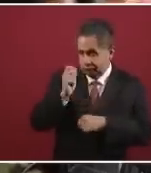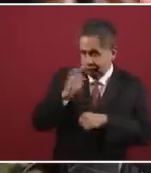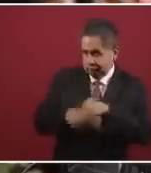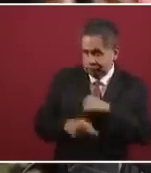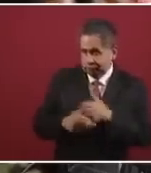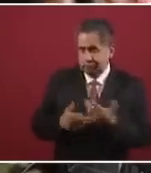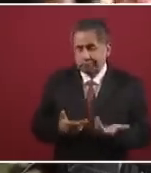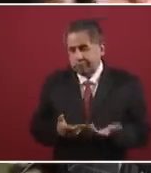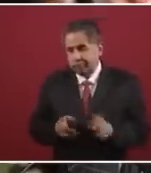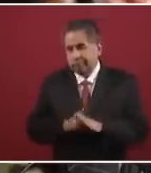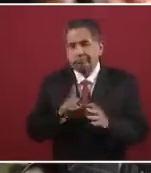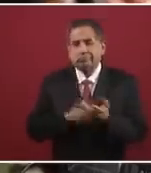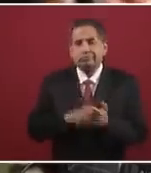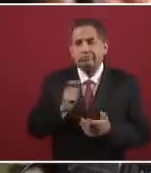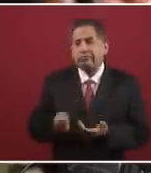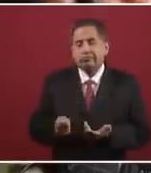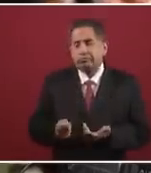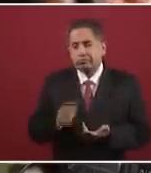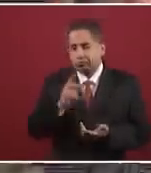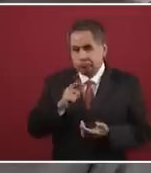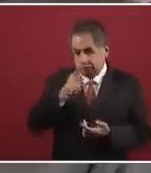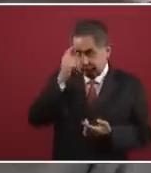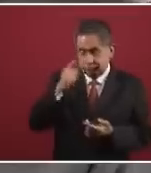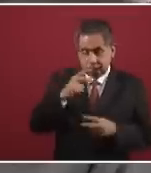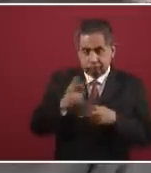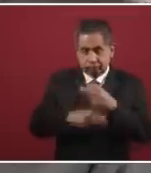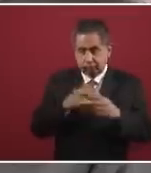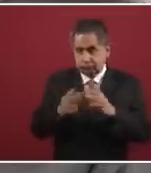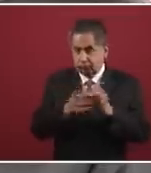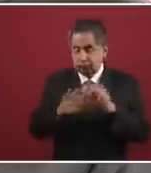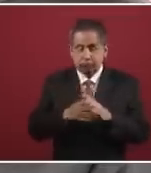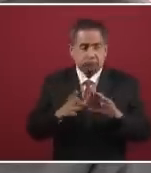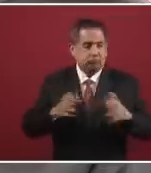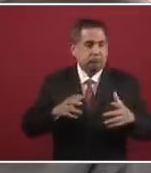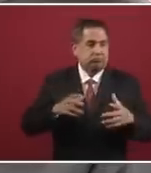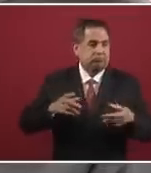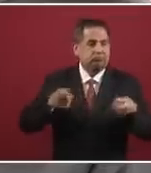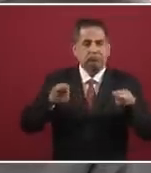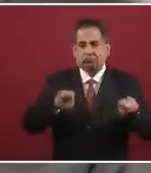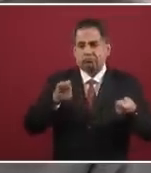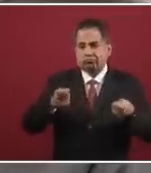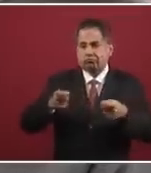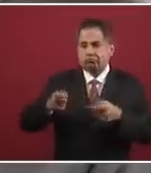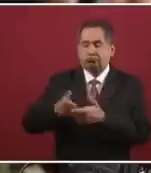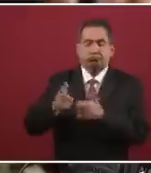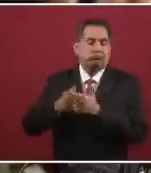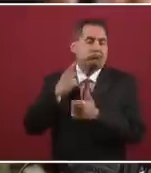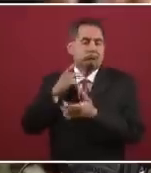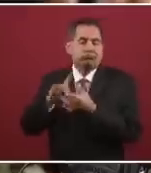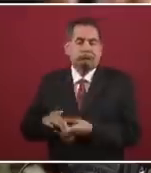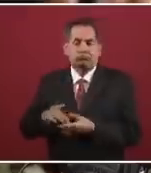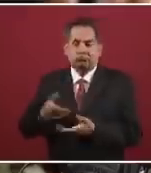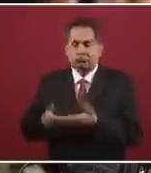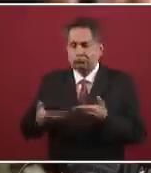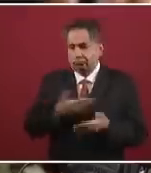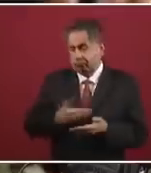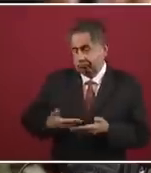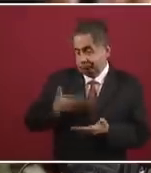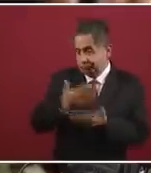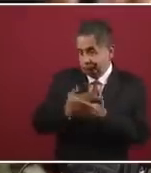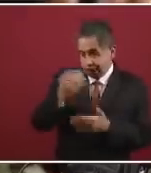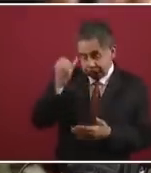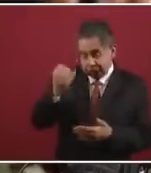o no sería no es un momento muy fácil para el el poder para el partido en el poder hacer esta propuesta